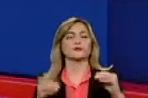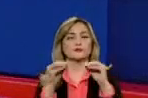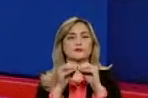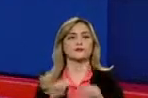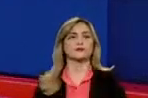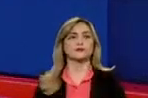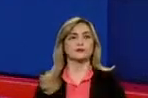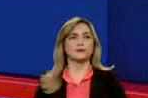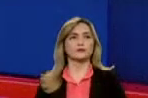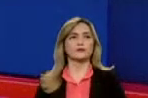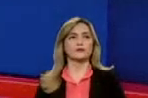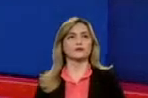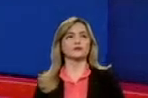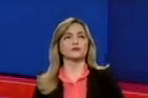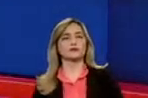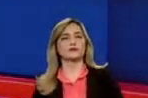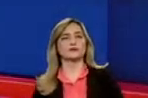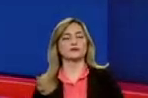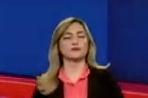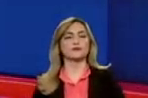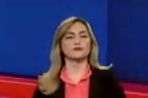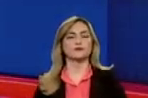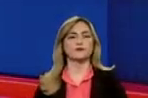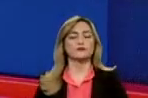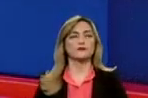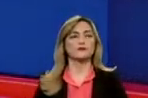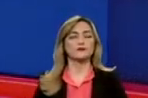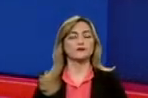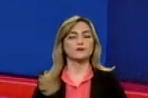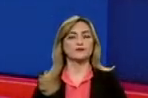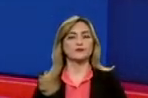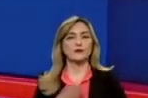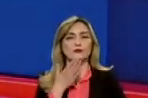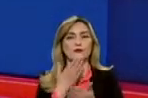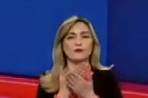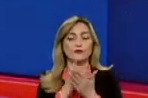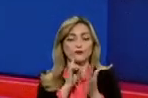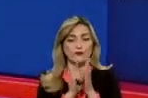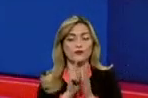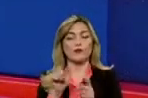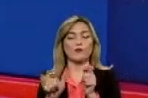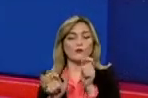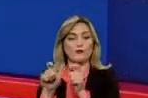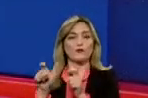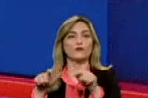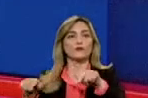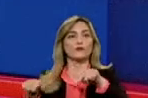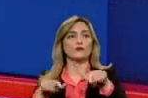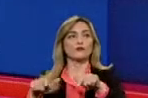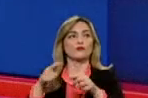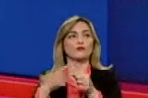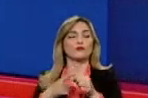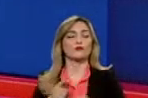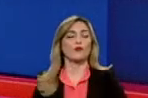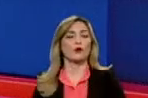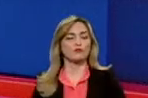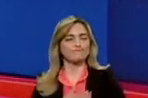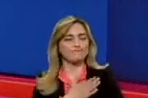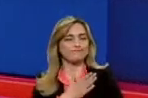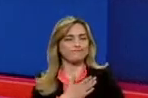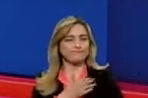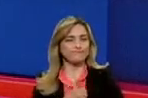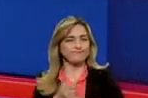estudios. Gracias, Ale, por tu informe, por receptar las inquietudes, las denuncias de los moradores de la capital. Confiamos en